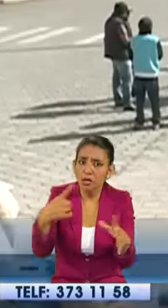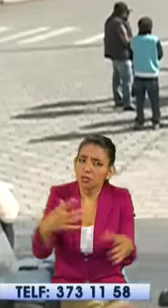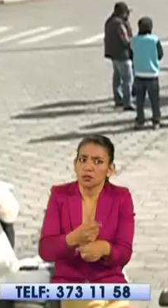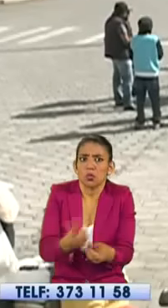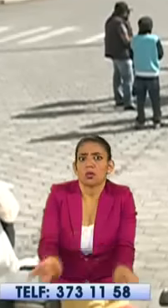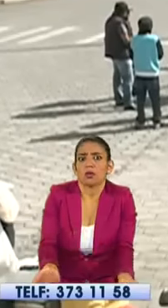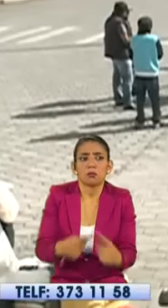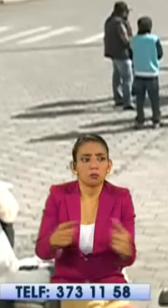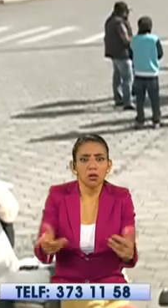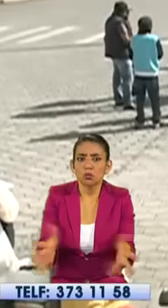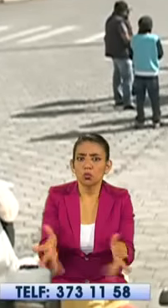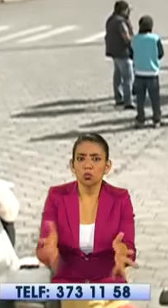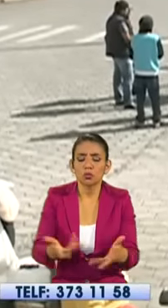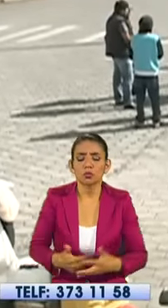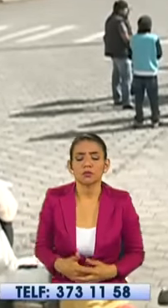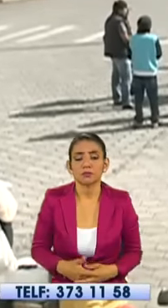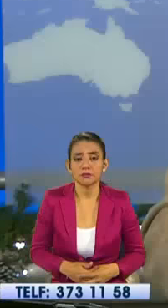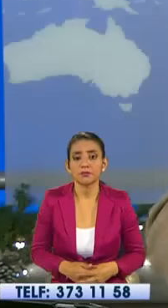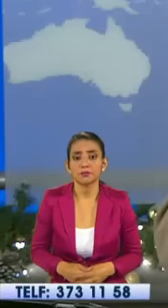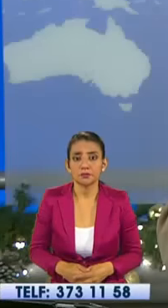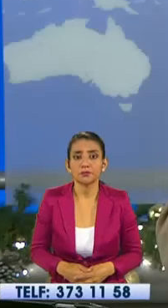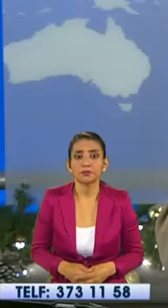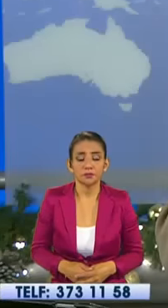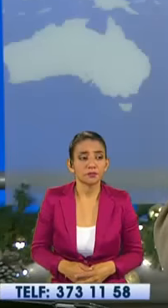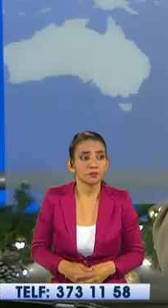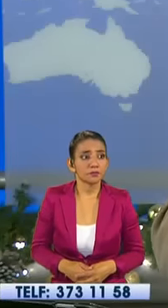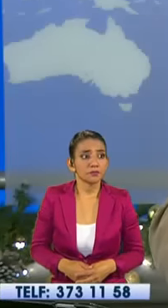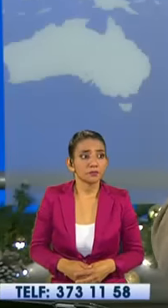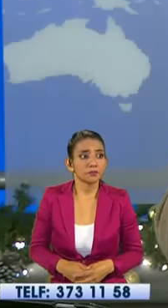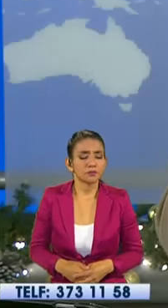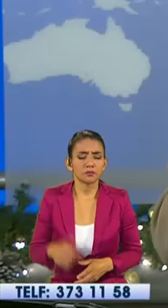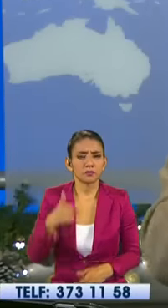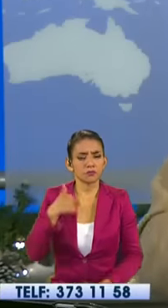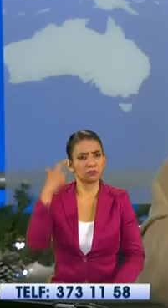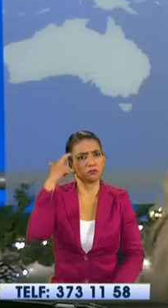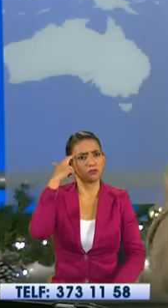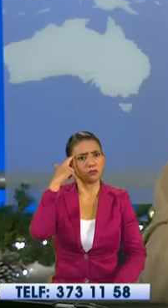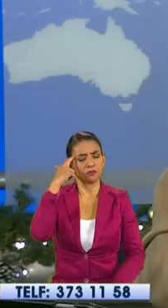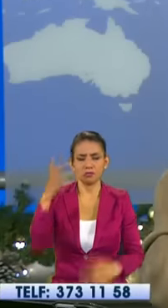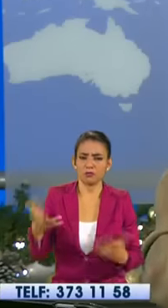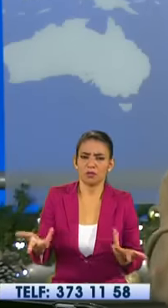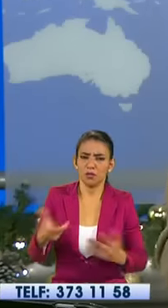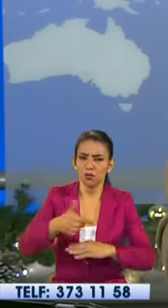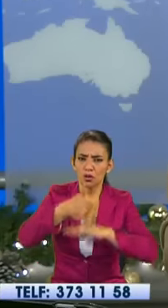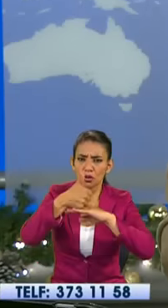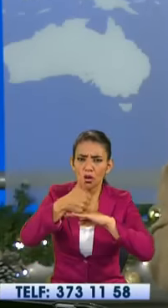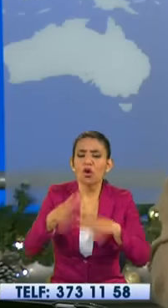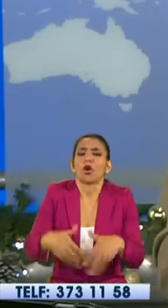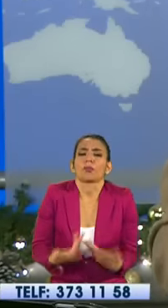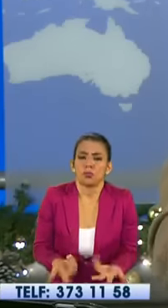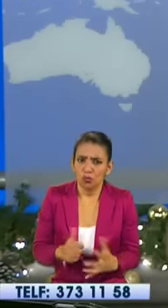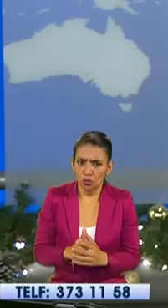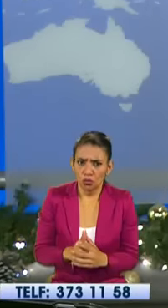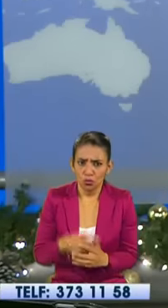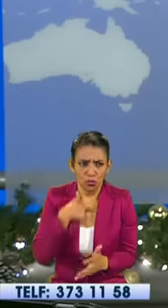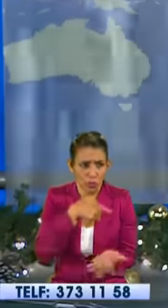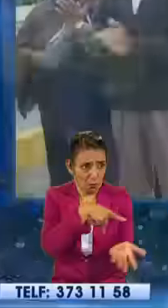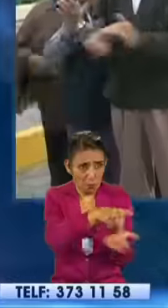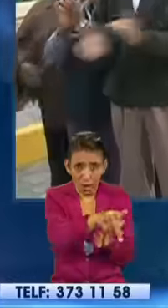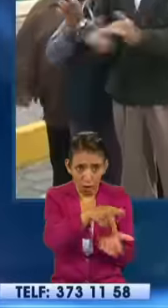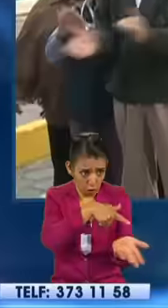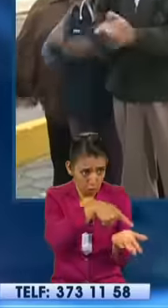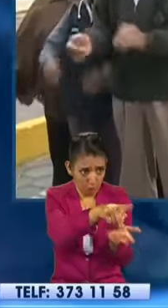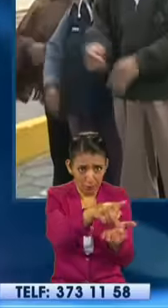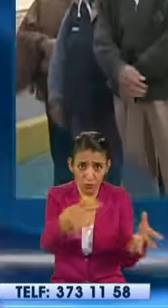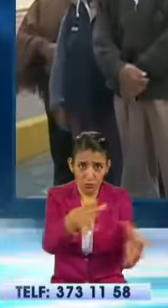Quito informó Sofía Vintimilla. Ahí queda una reflexión, vecinos y amigos y autoridades. O sea, ¿cómo? Les cobran